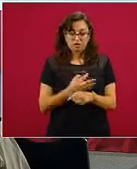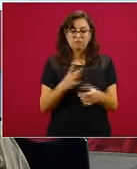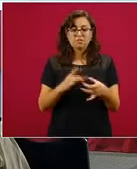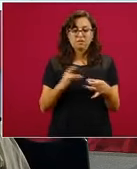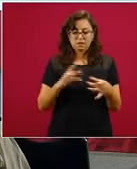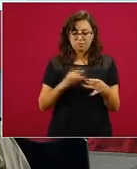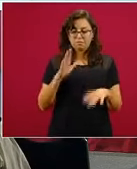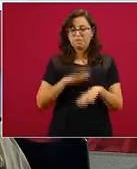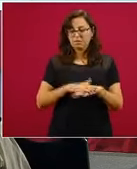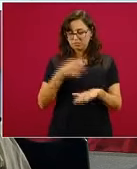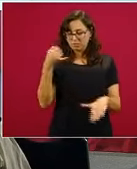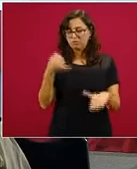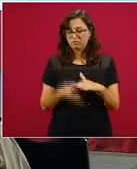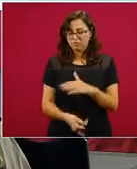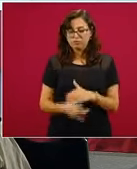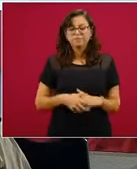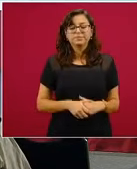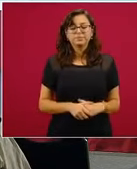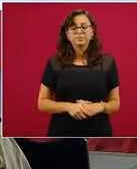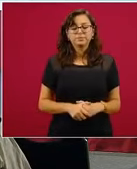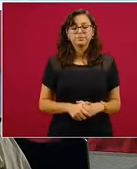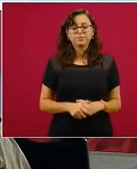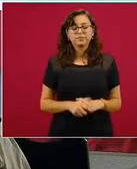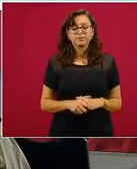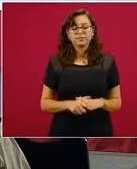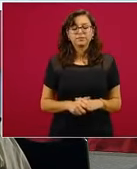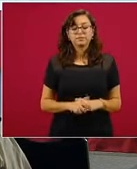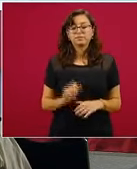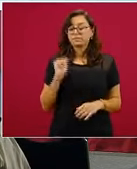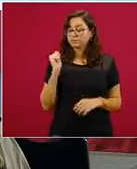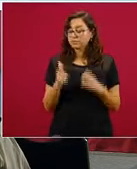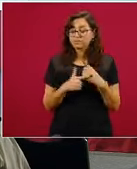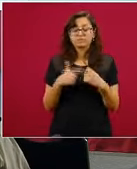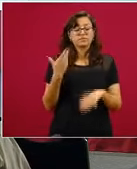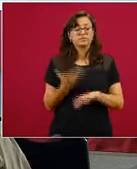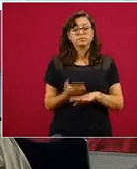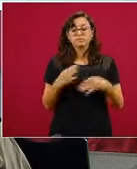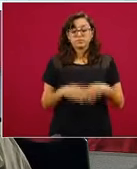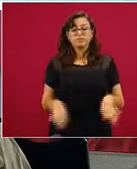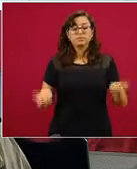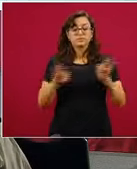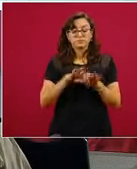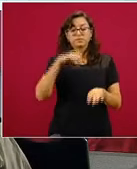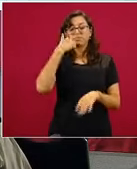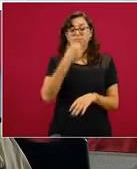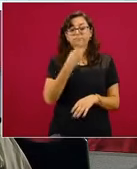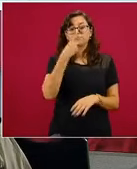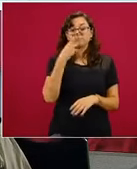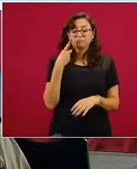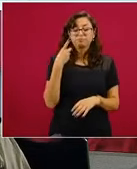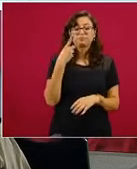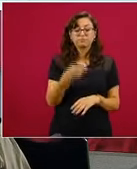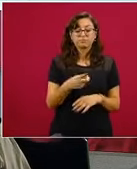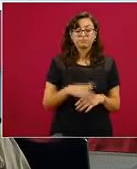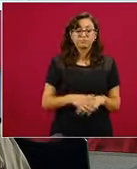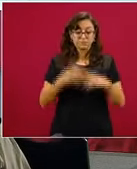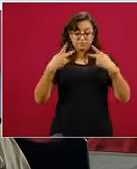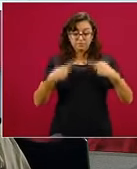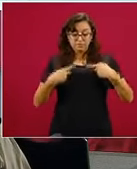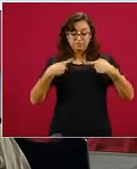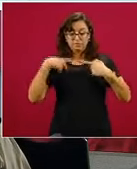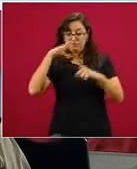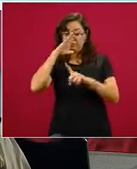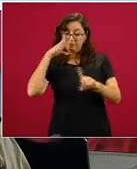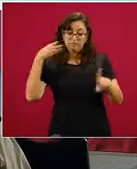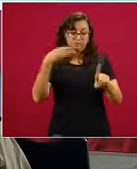de otras localizaciones, etcétera. Y algo bien importante, y quiero resaltar, la atención médica debe estar centrada en la persona, no